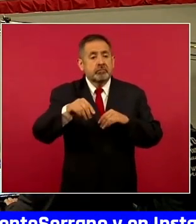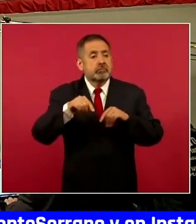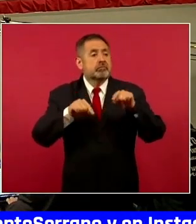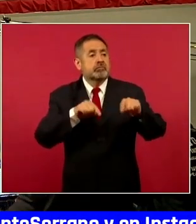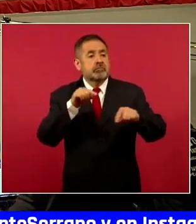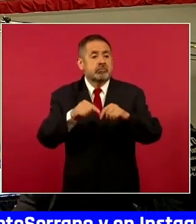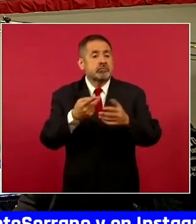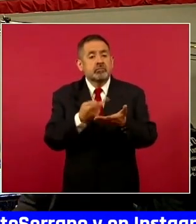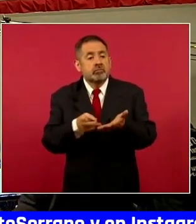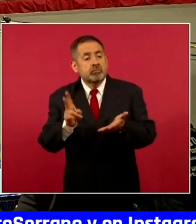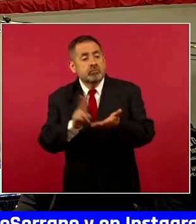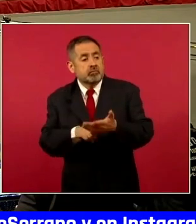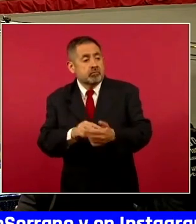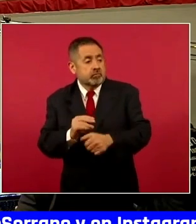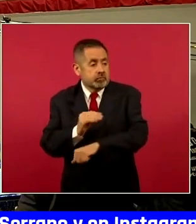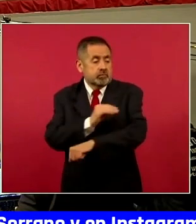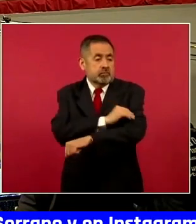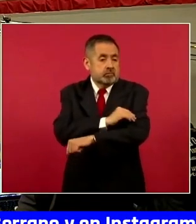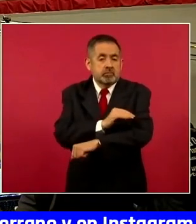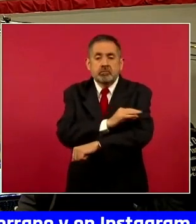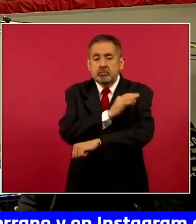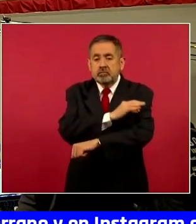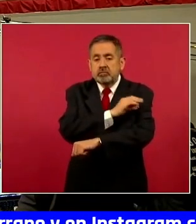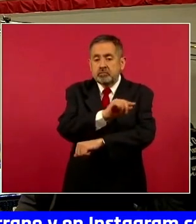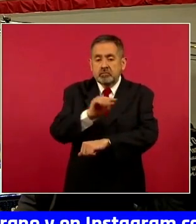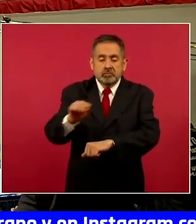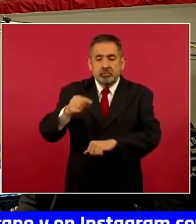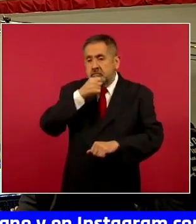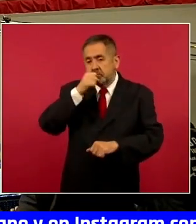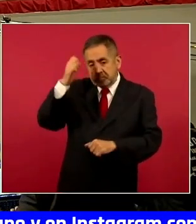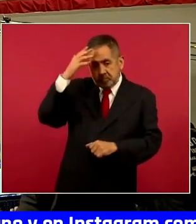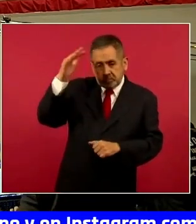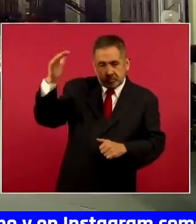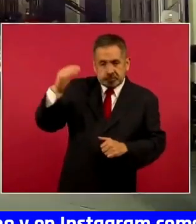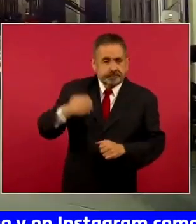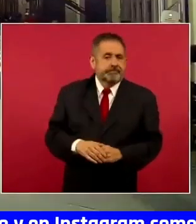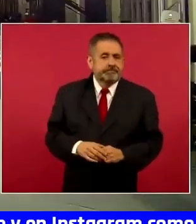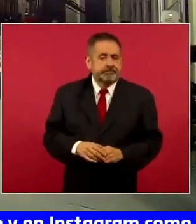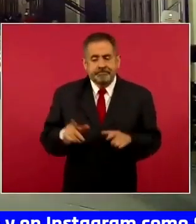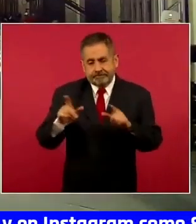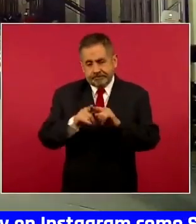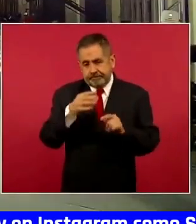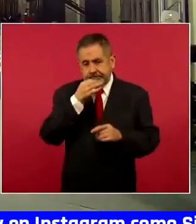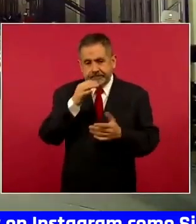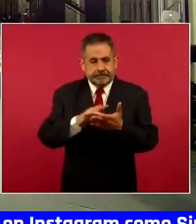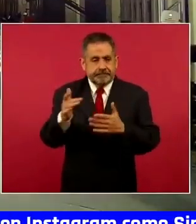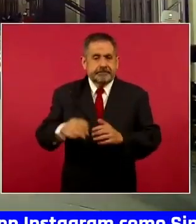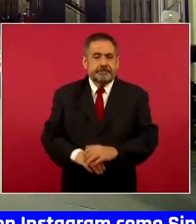refuerzo de la población adulta. Esto es todo por el momento. Muchas gracias.